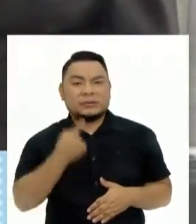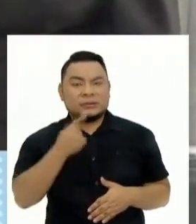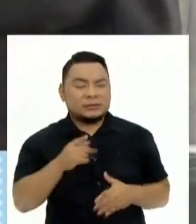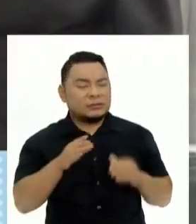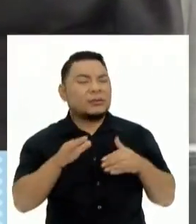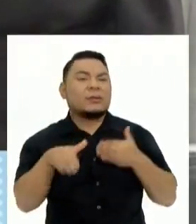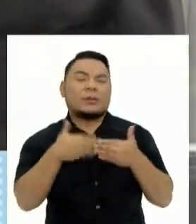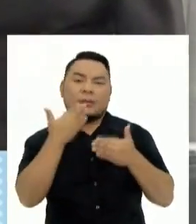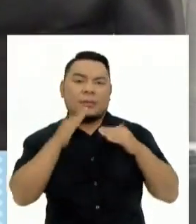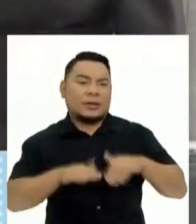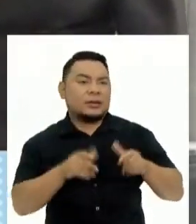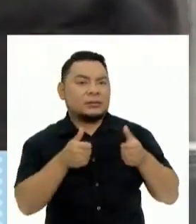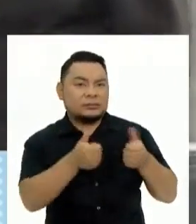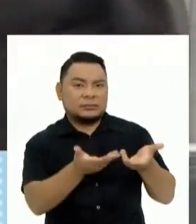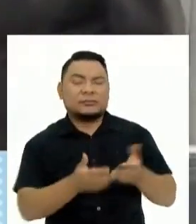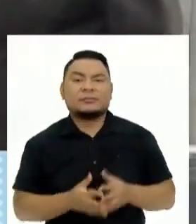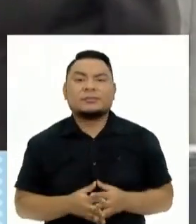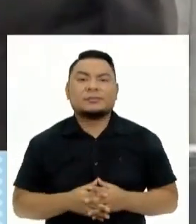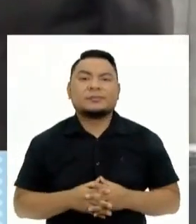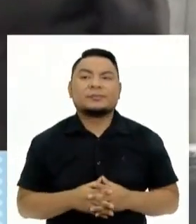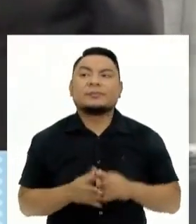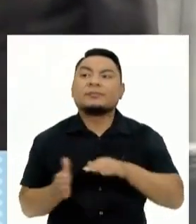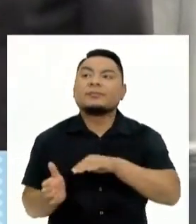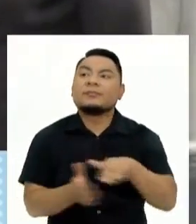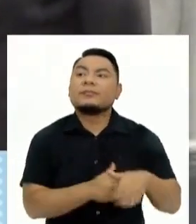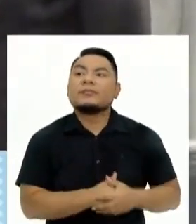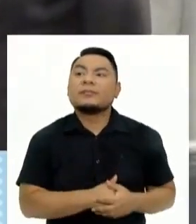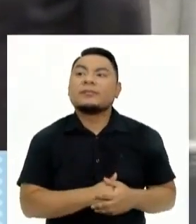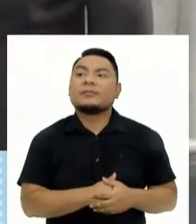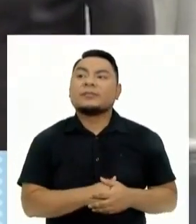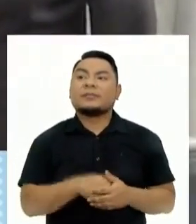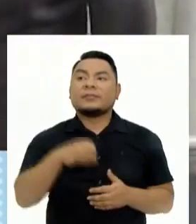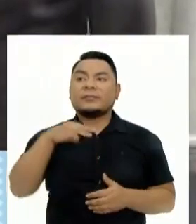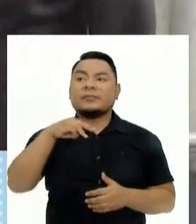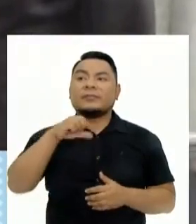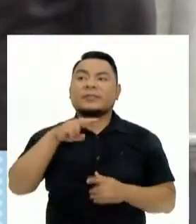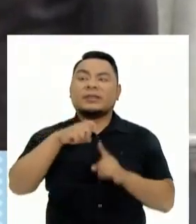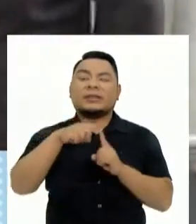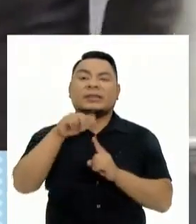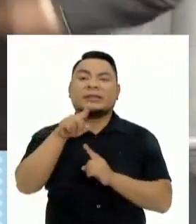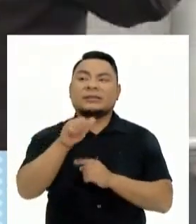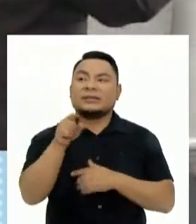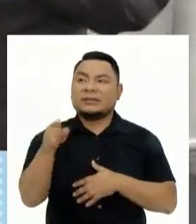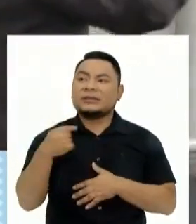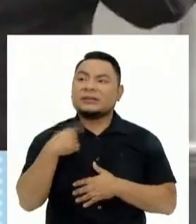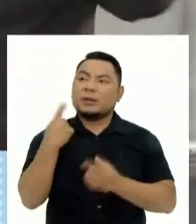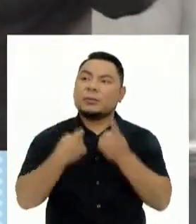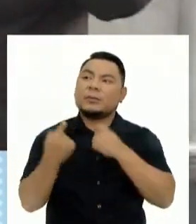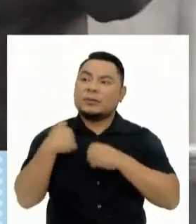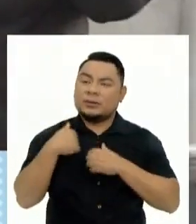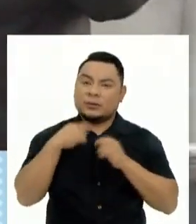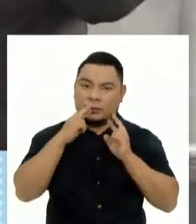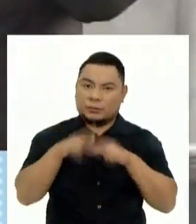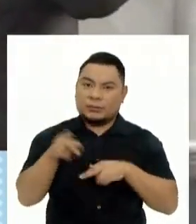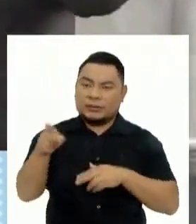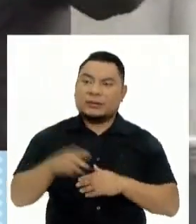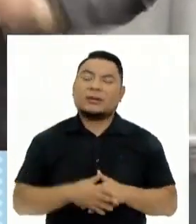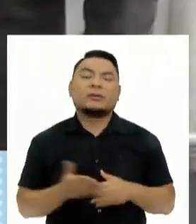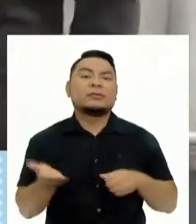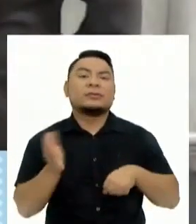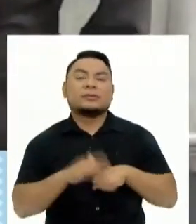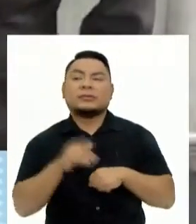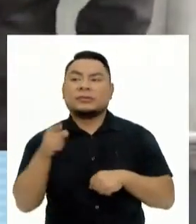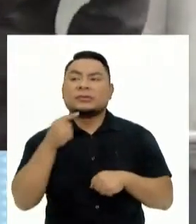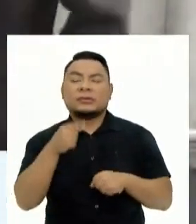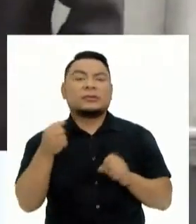manera incorrecta. Pregunta de Maritza Sáenz, de RPP. Había una pregunta que me habían hecho con relación a